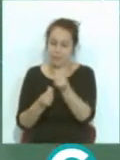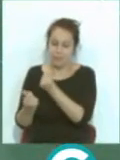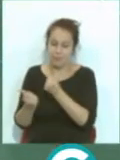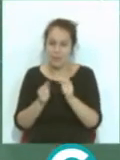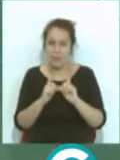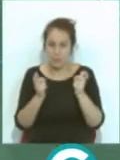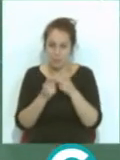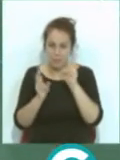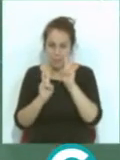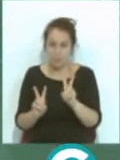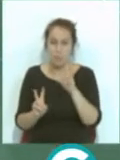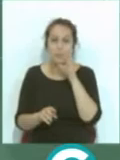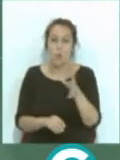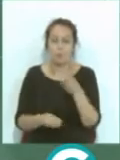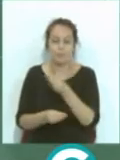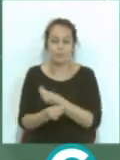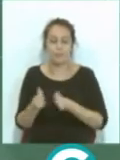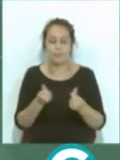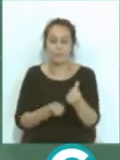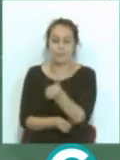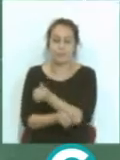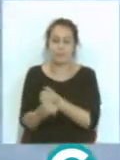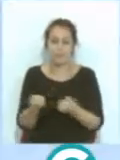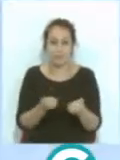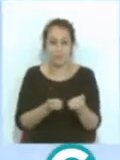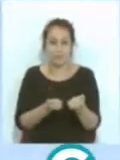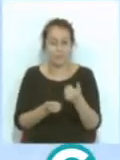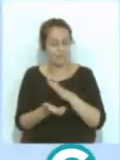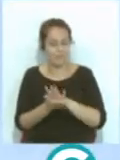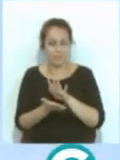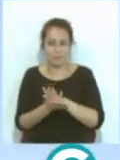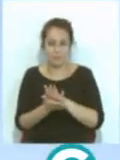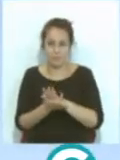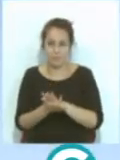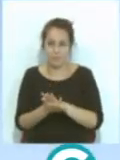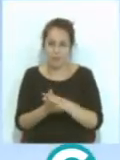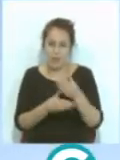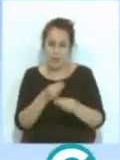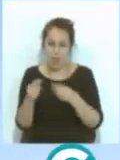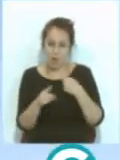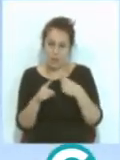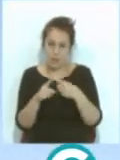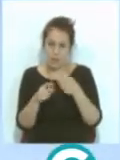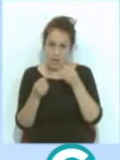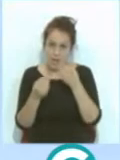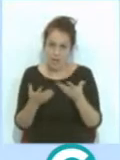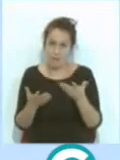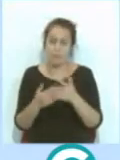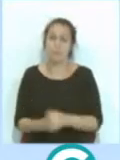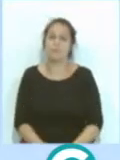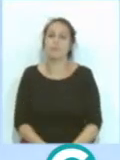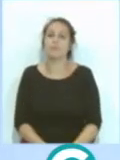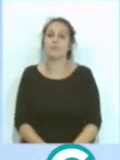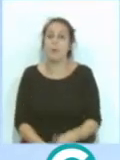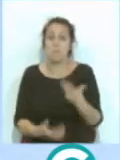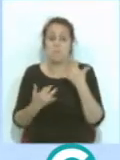plantilla, porque realmente es un ambiente de tranquilidad, de hacer las cosas bien, de no